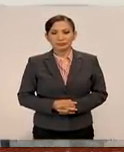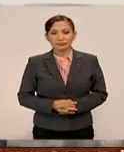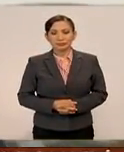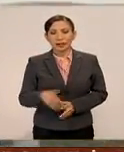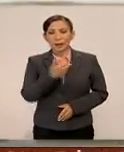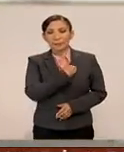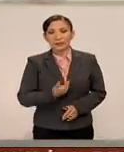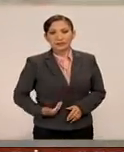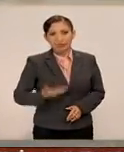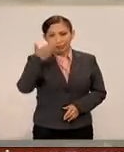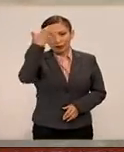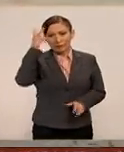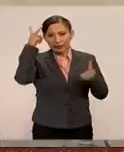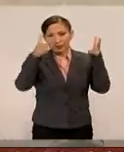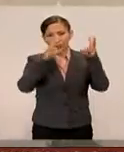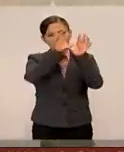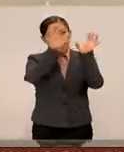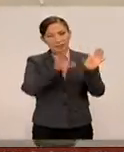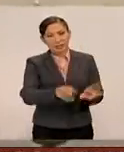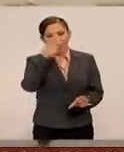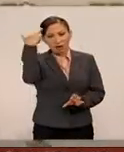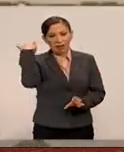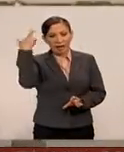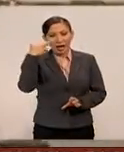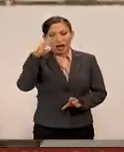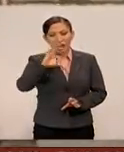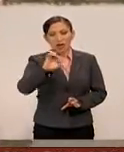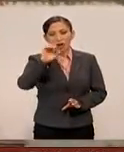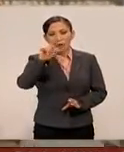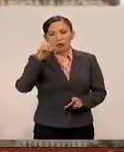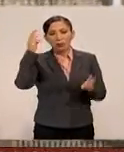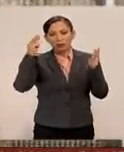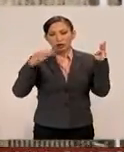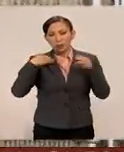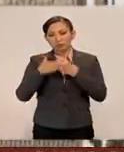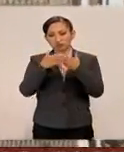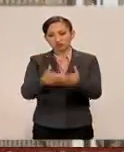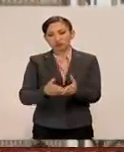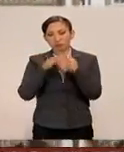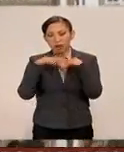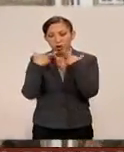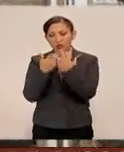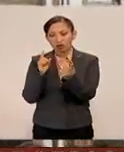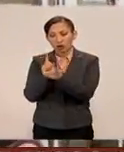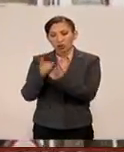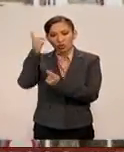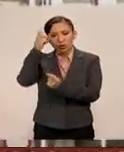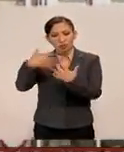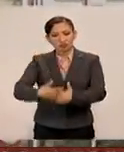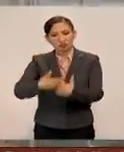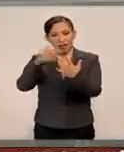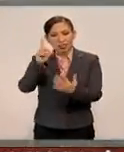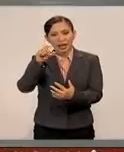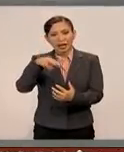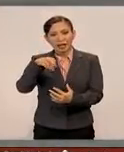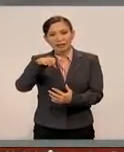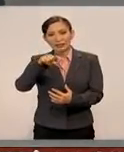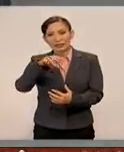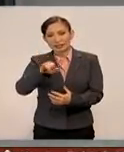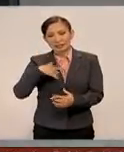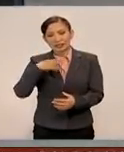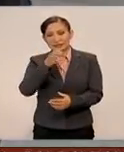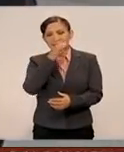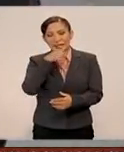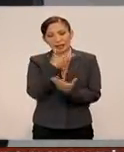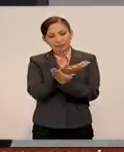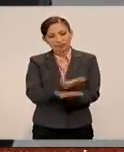El presidente Peña Nieto visitó el Castillo Real de Kronborg, el Museo Marítimo y sostuvo una reunión con empresarios daneses. Durante la cena de